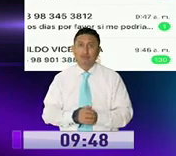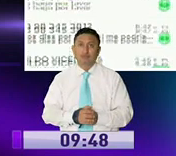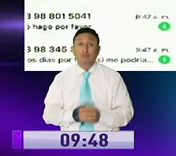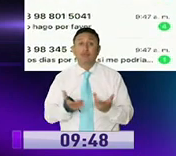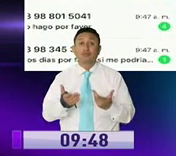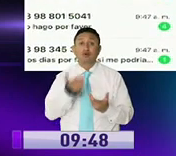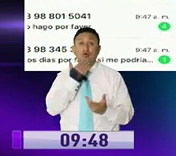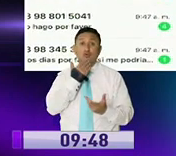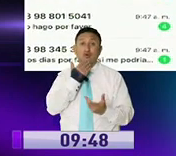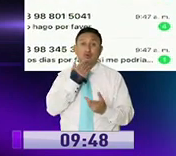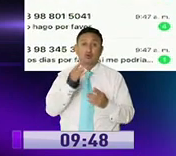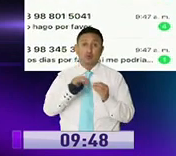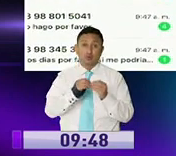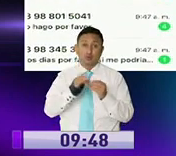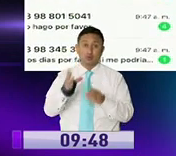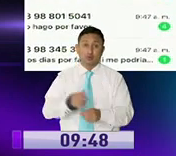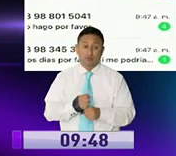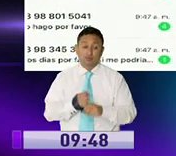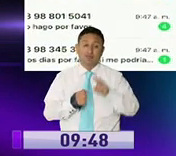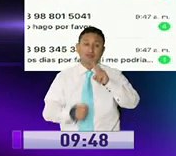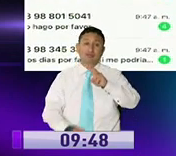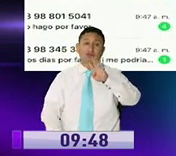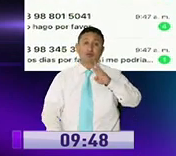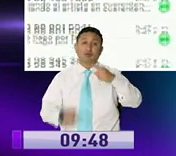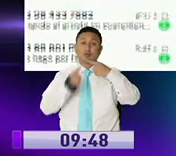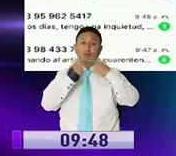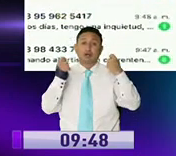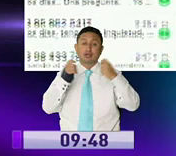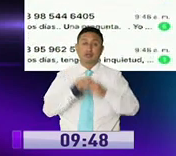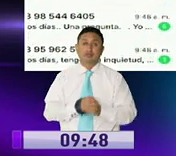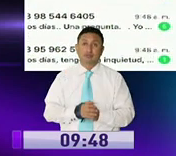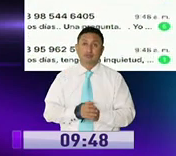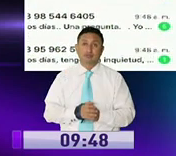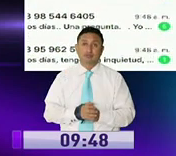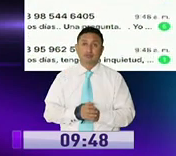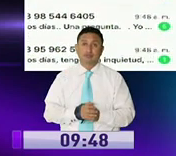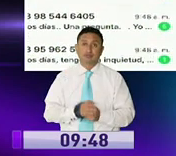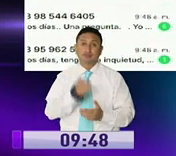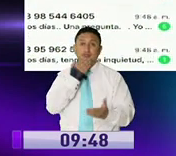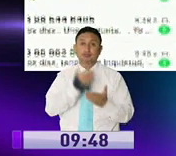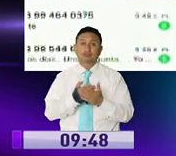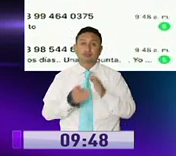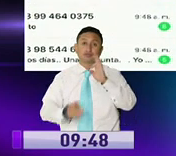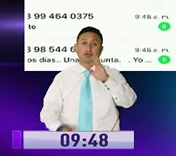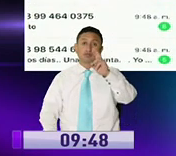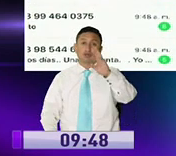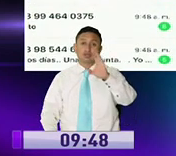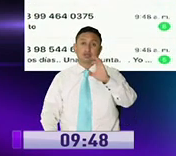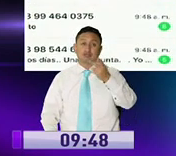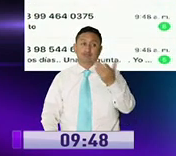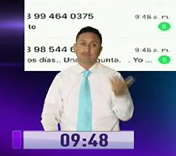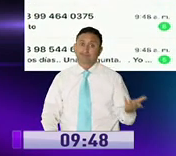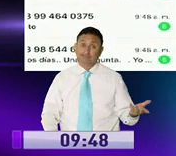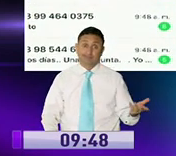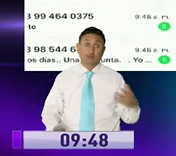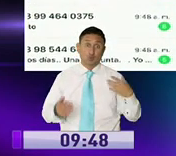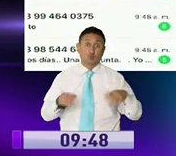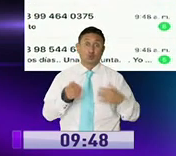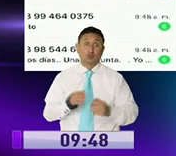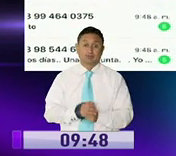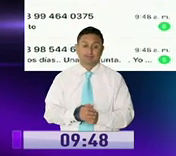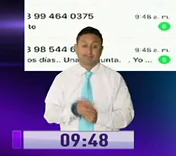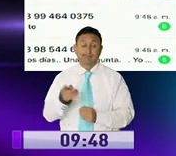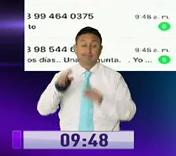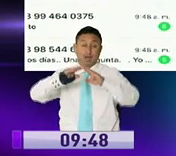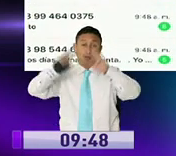pueda recuperar la línea. Estoy desde el 24 de marzo por la solución. Gracias, TBC. Increíble, Pepe. O sea, llamado